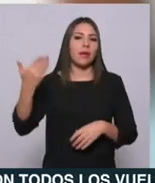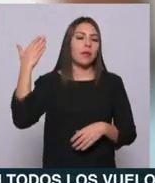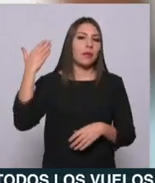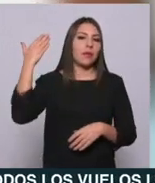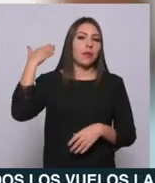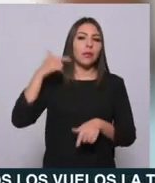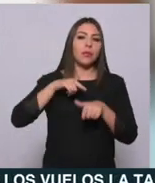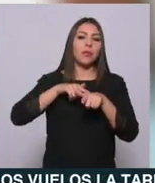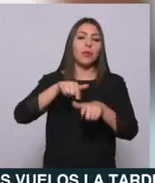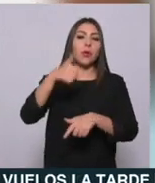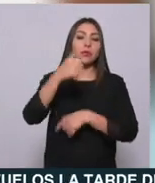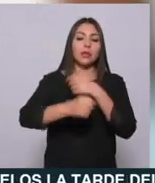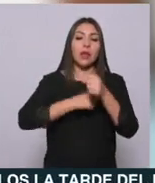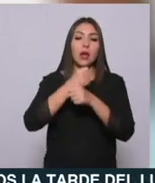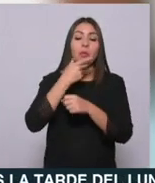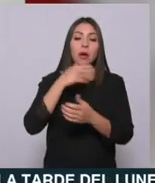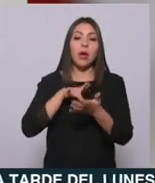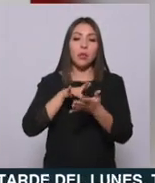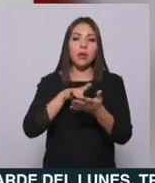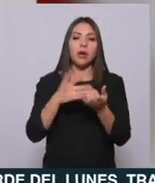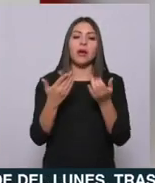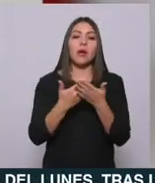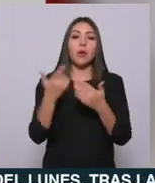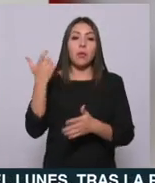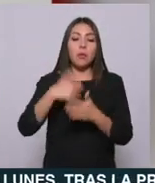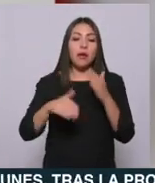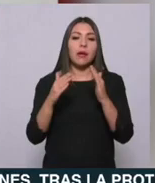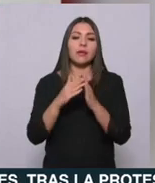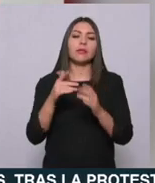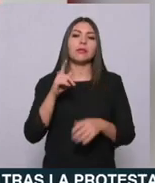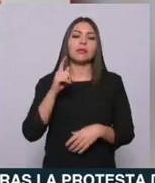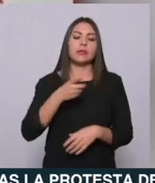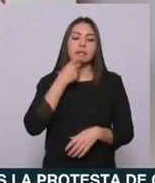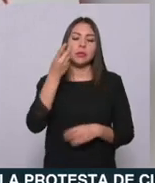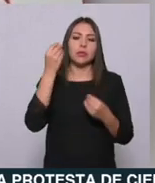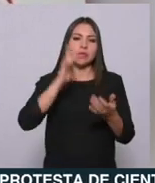hace 11 años. Con información de Eric Pinto, 21 Noticias.